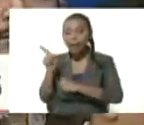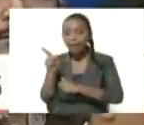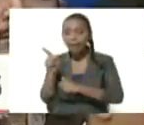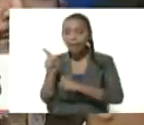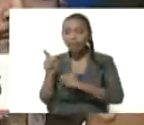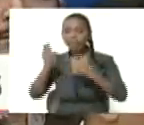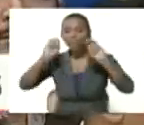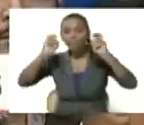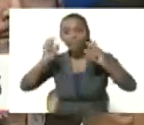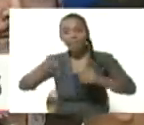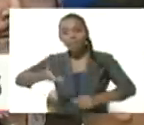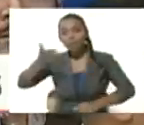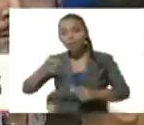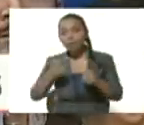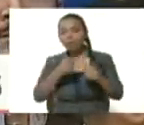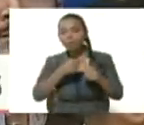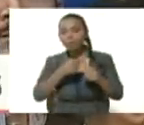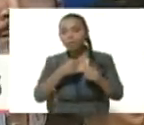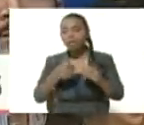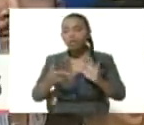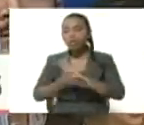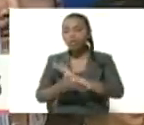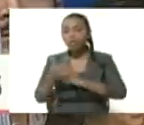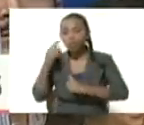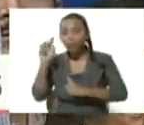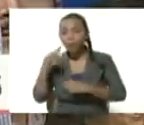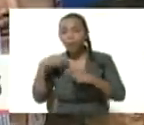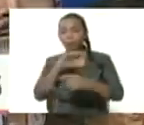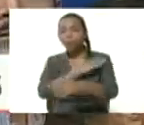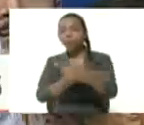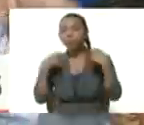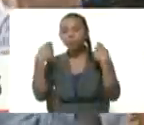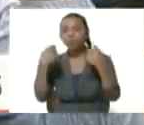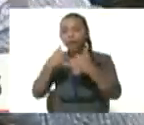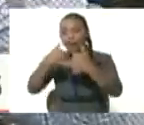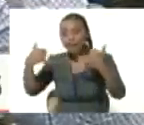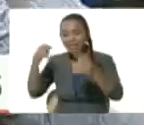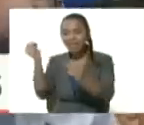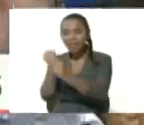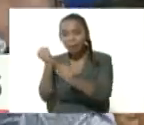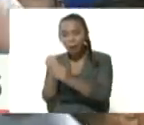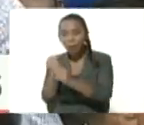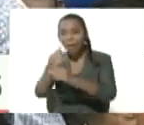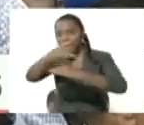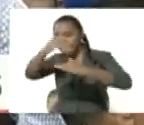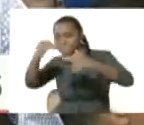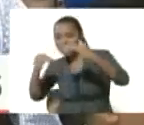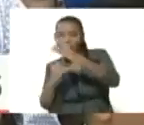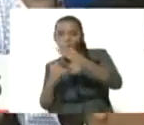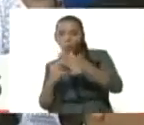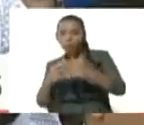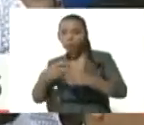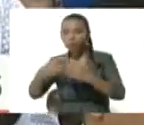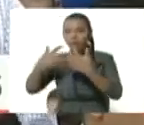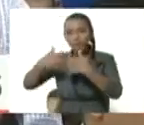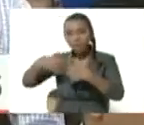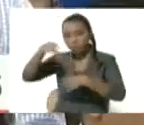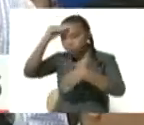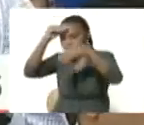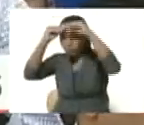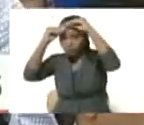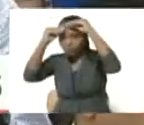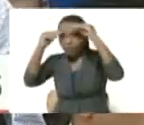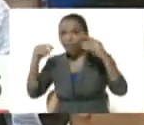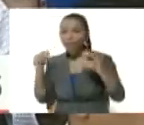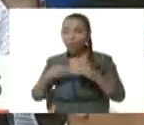específico del fortalecimiento del poder popular hemos venido trabajando una línea de trabajo bajo la comprensión y la premisa de la necesidad de